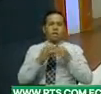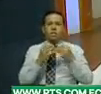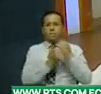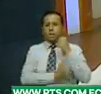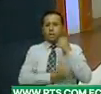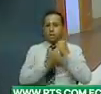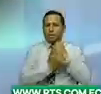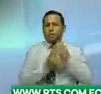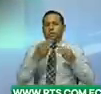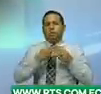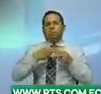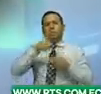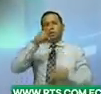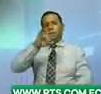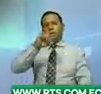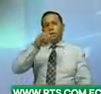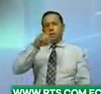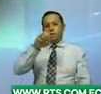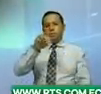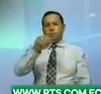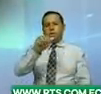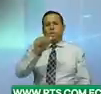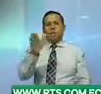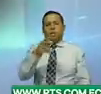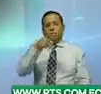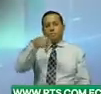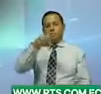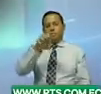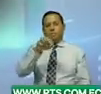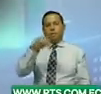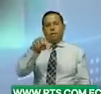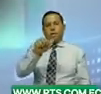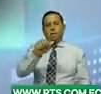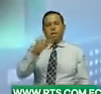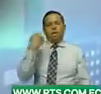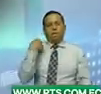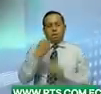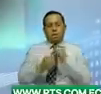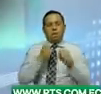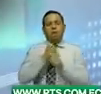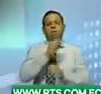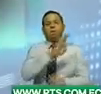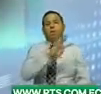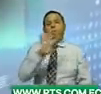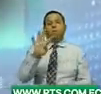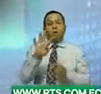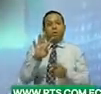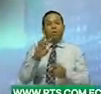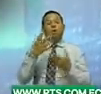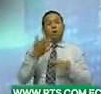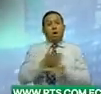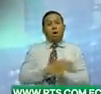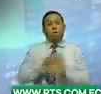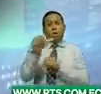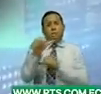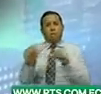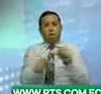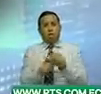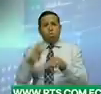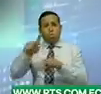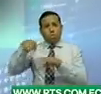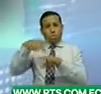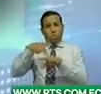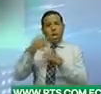Peña. Jimena del Rocío Peña Pacheco, 44 años, máster en Administración, Economía y